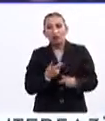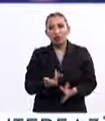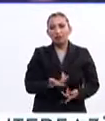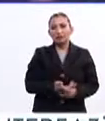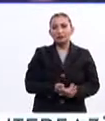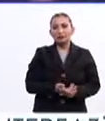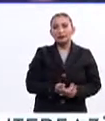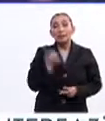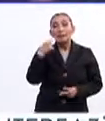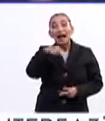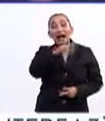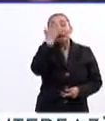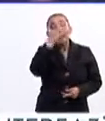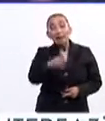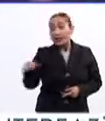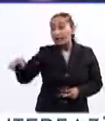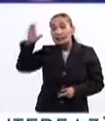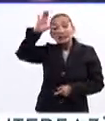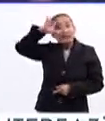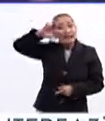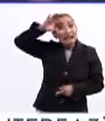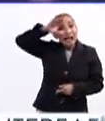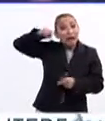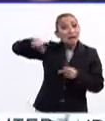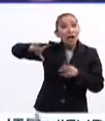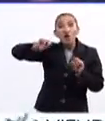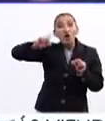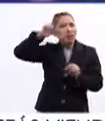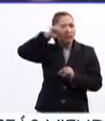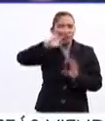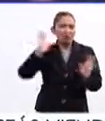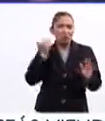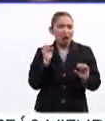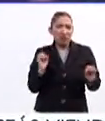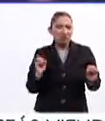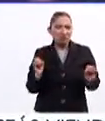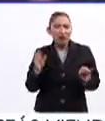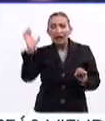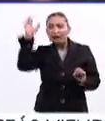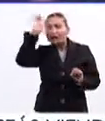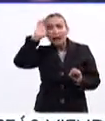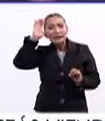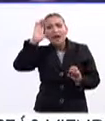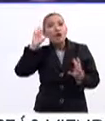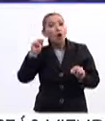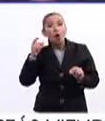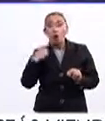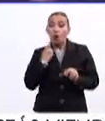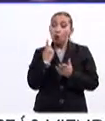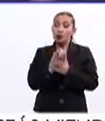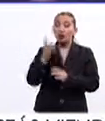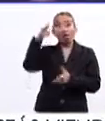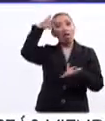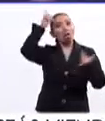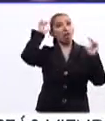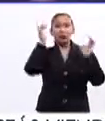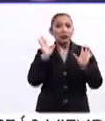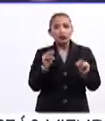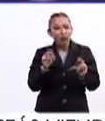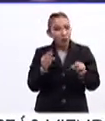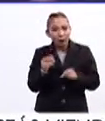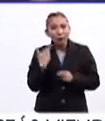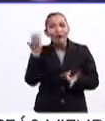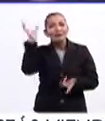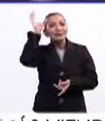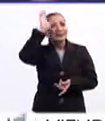mundo, para que sepan que la ciencia no es tan difícil, la ciencia no es solo para locos, la